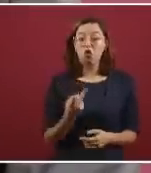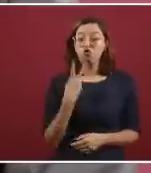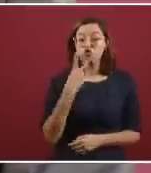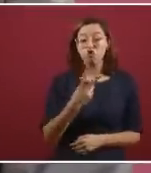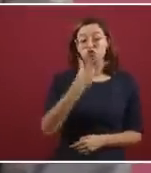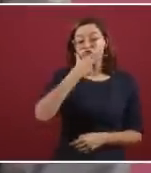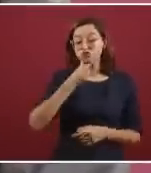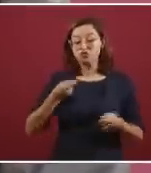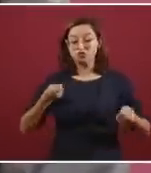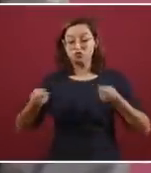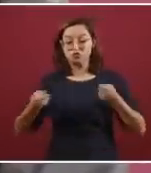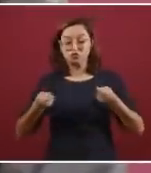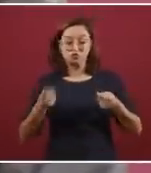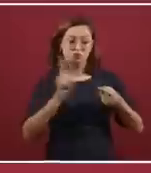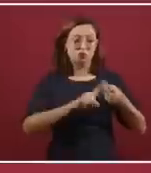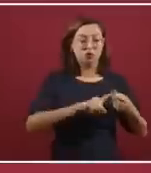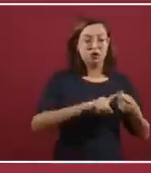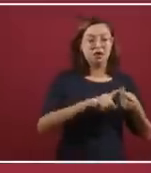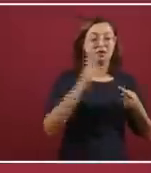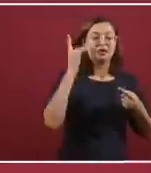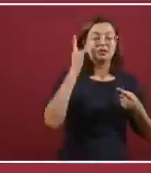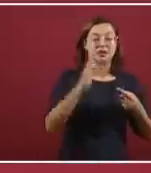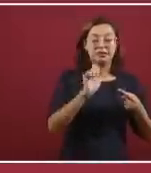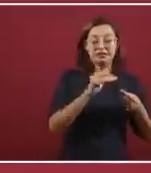santana y porfirio díaz